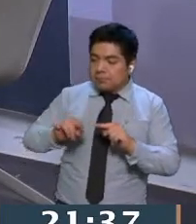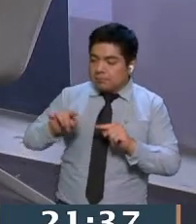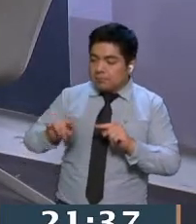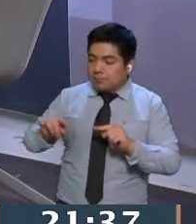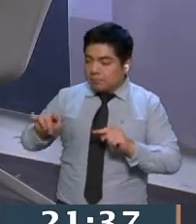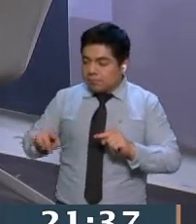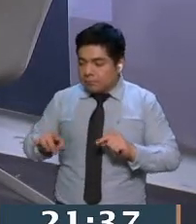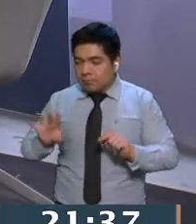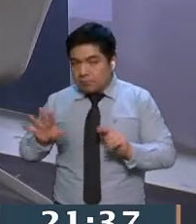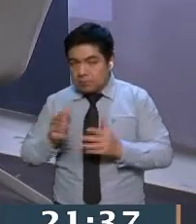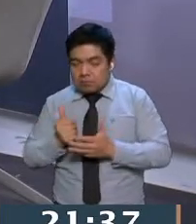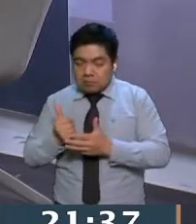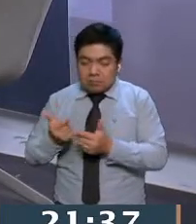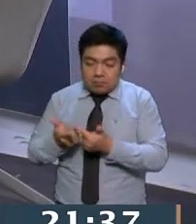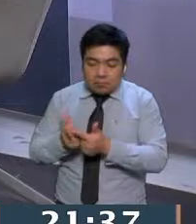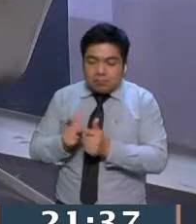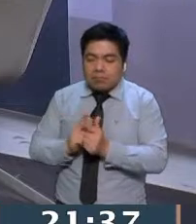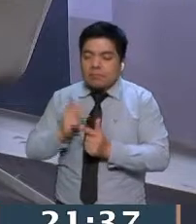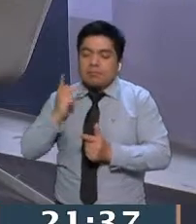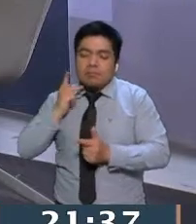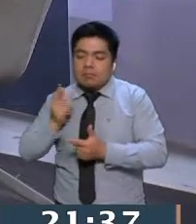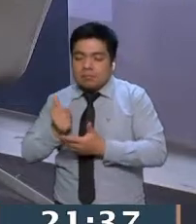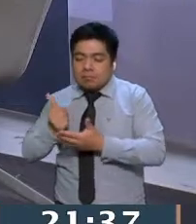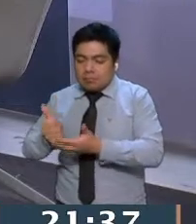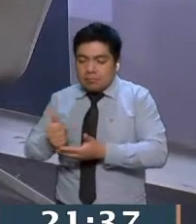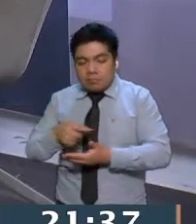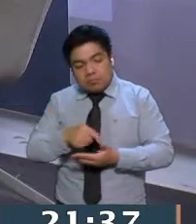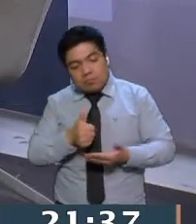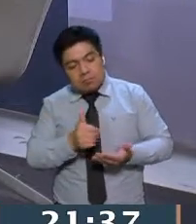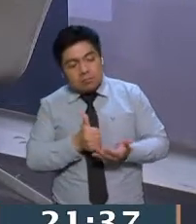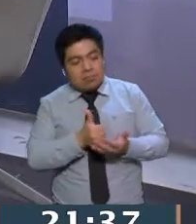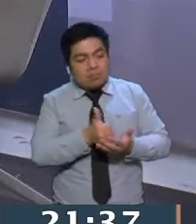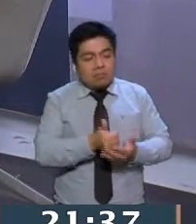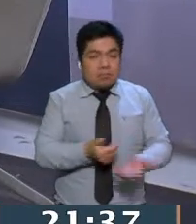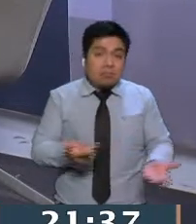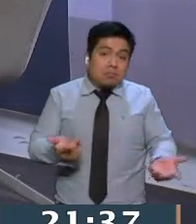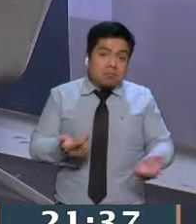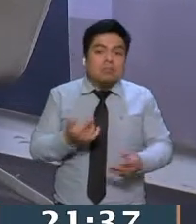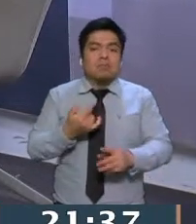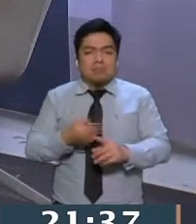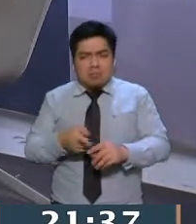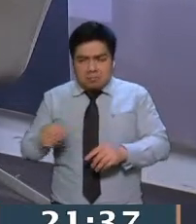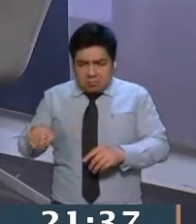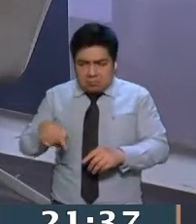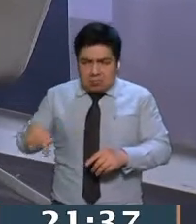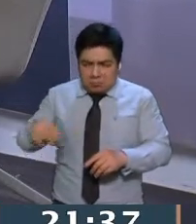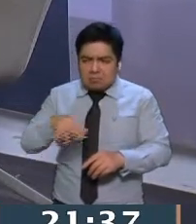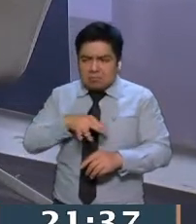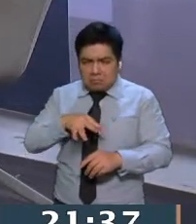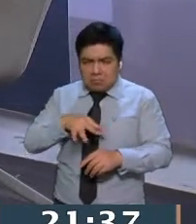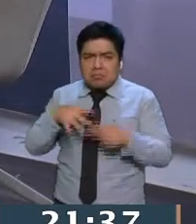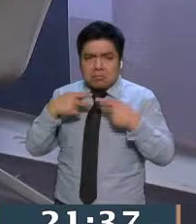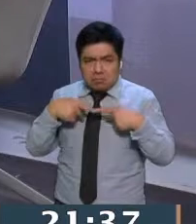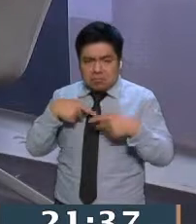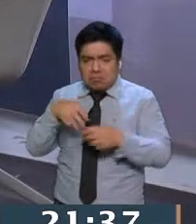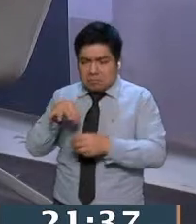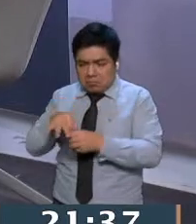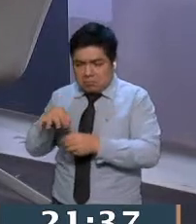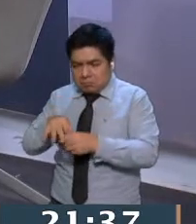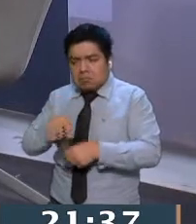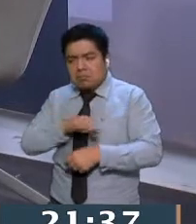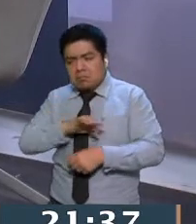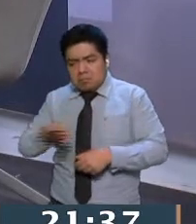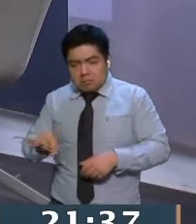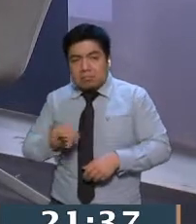vemos, que apoya a ciertos grupos y a otros, pero eso no quiere decir que no haya también quienes votarían por esas opciones. Entonces, dicho eso, bueno,